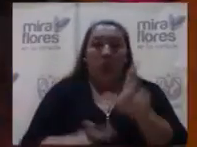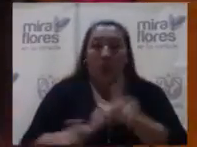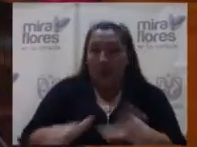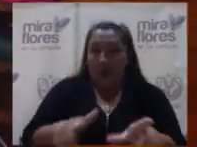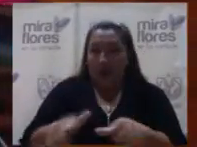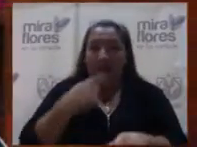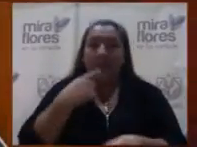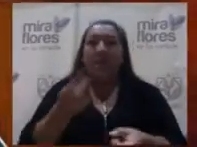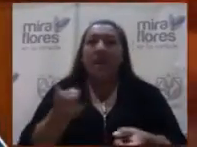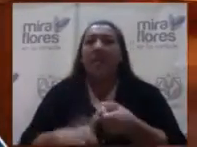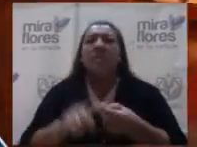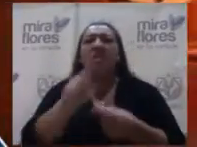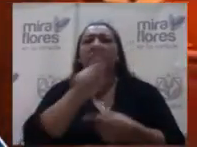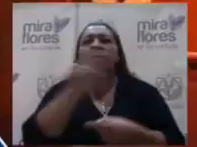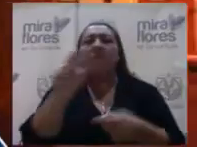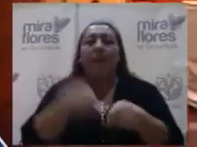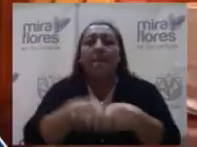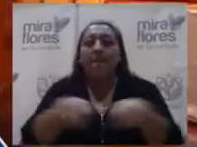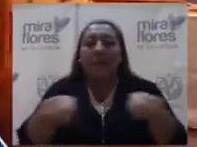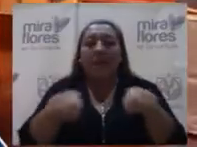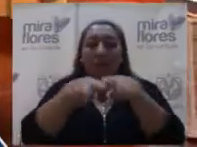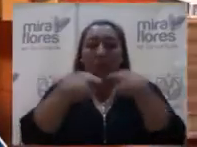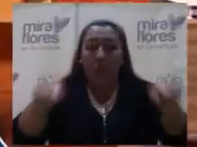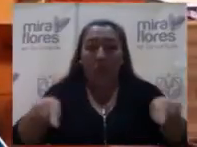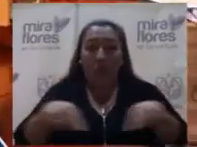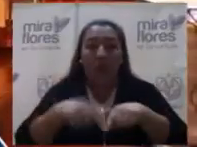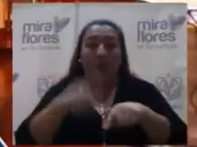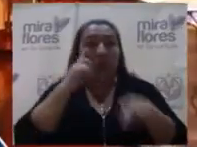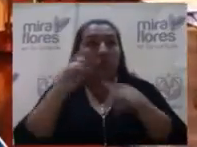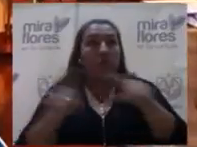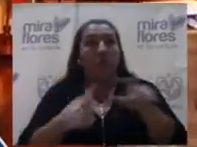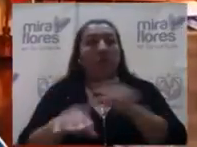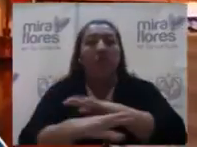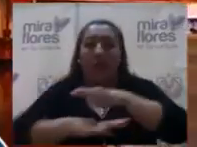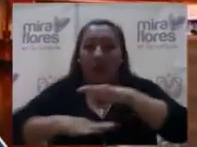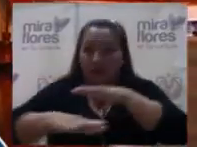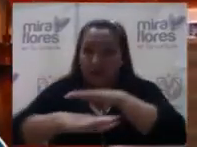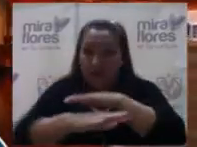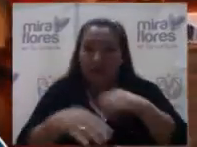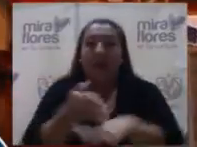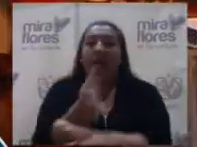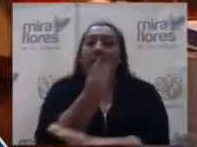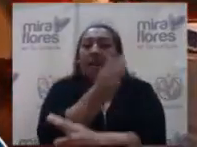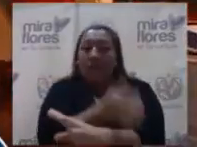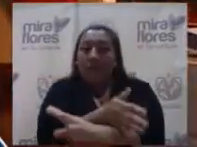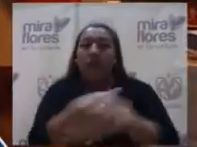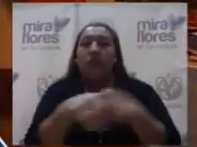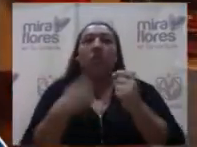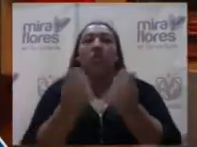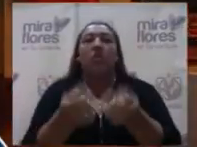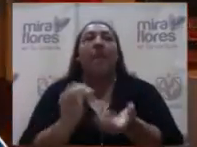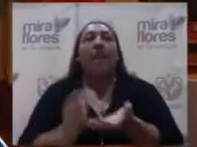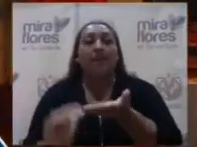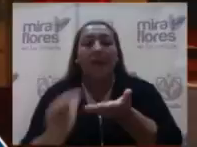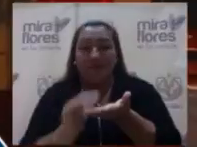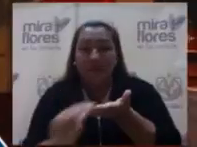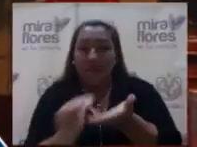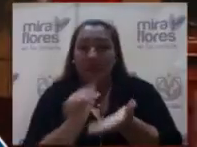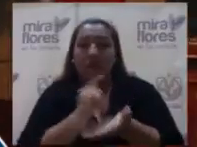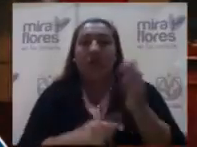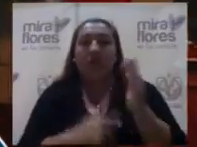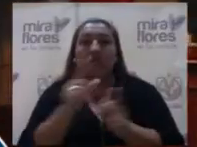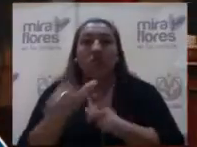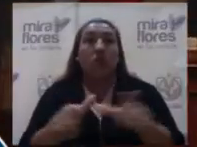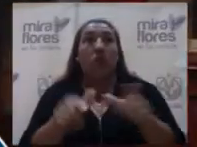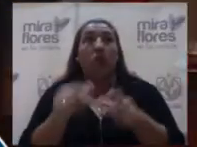de hasta 100 metros cuadrados, las inspecciones básicas que se dan antes de la emisión de la licencia, que son a